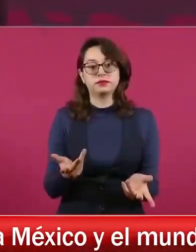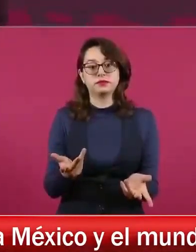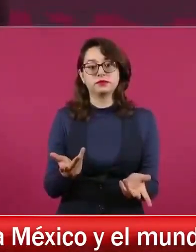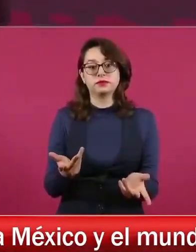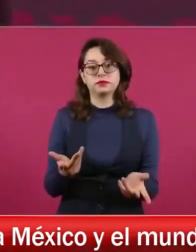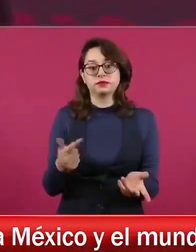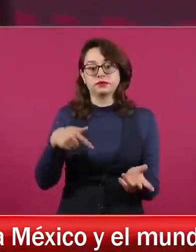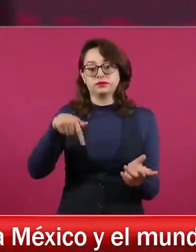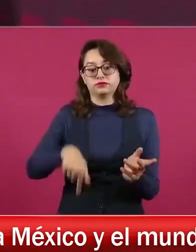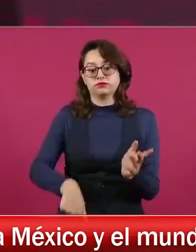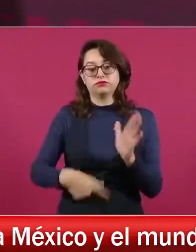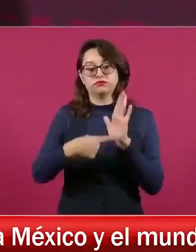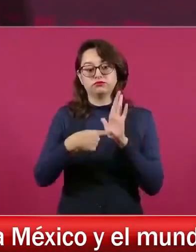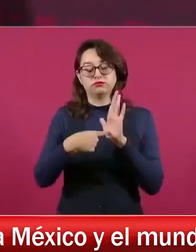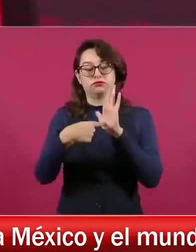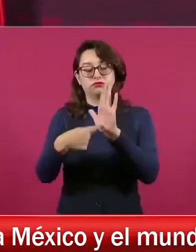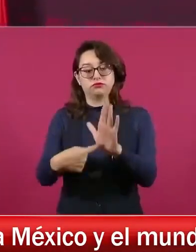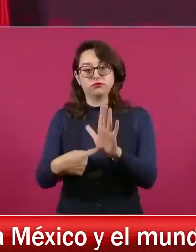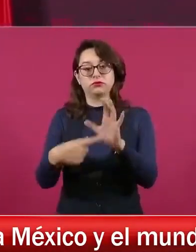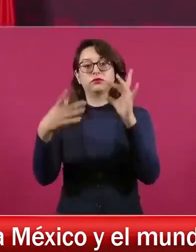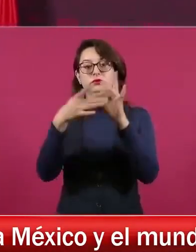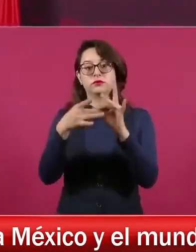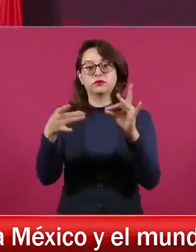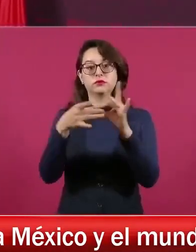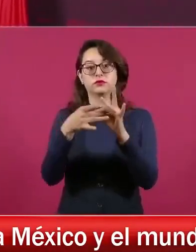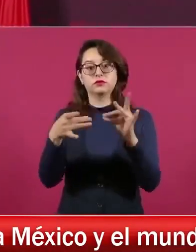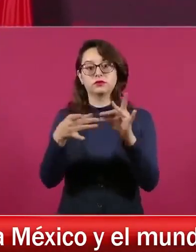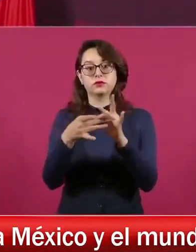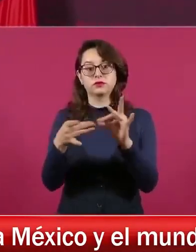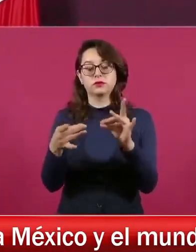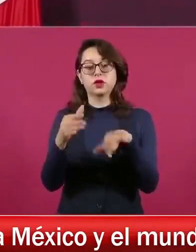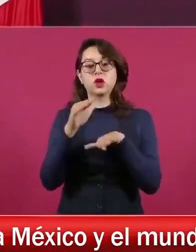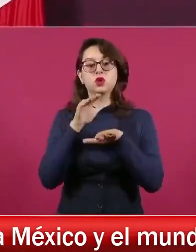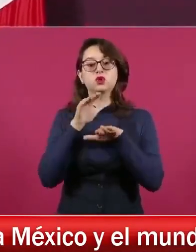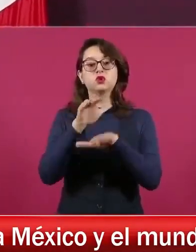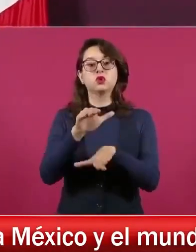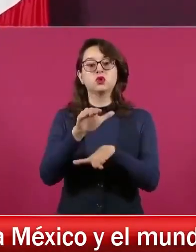hablé del fraude de